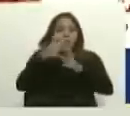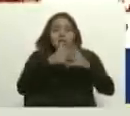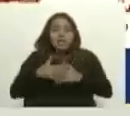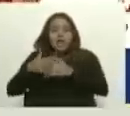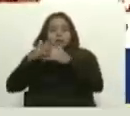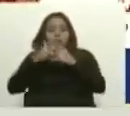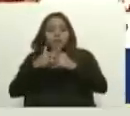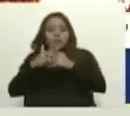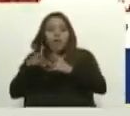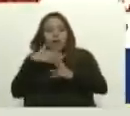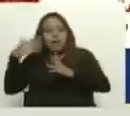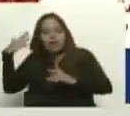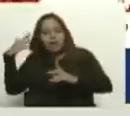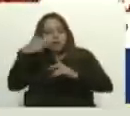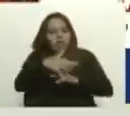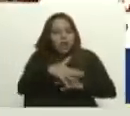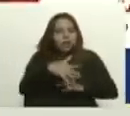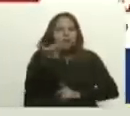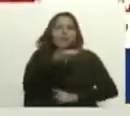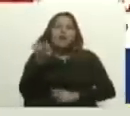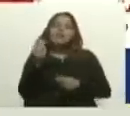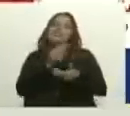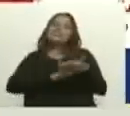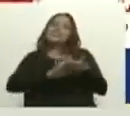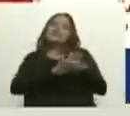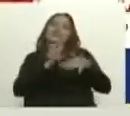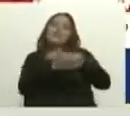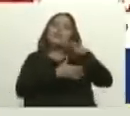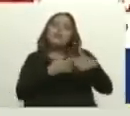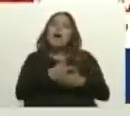al invasor, como la solución de nuestros problemas.